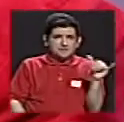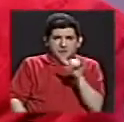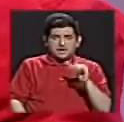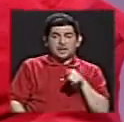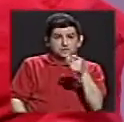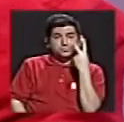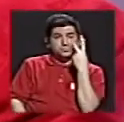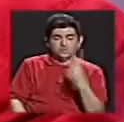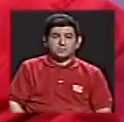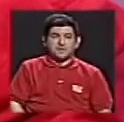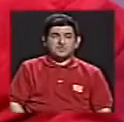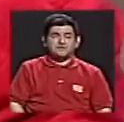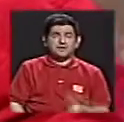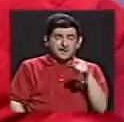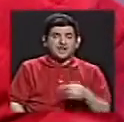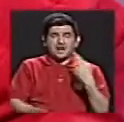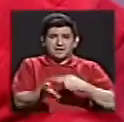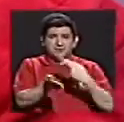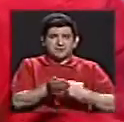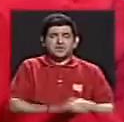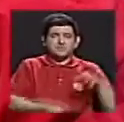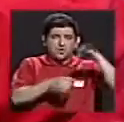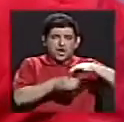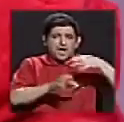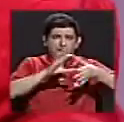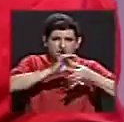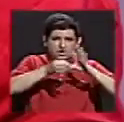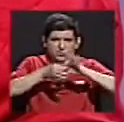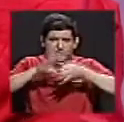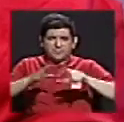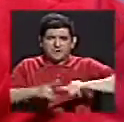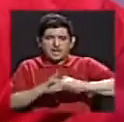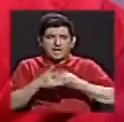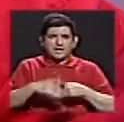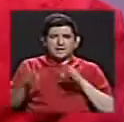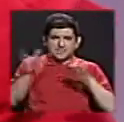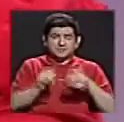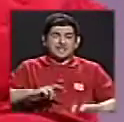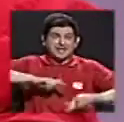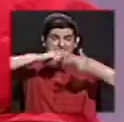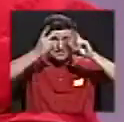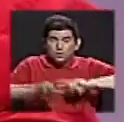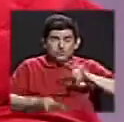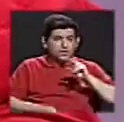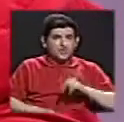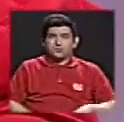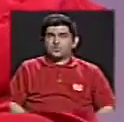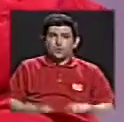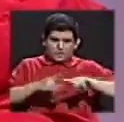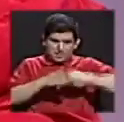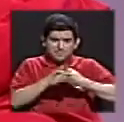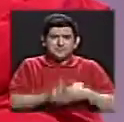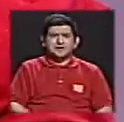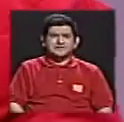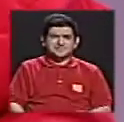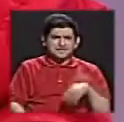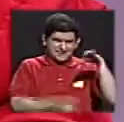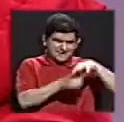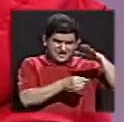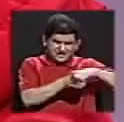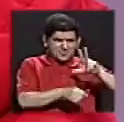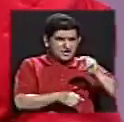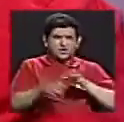Si vos ves el ritmo de las agrocadenas, el punto de partida es la comercialización, más bien es al revés, no debe empezar por la siembra, más bien debe empezar de la